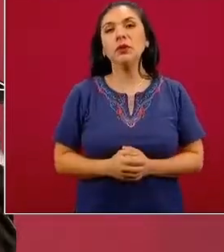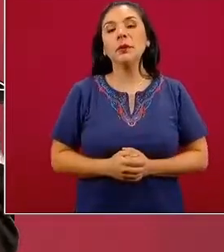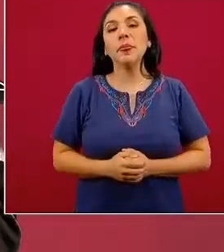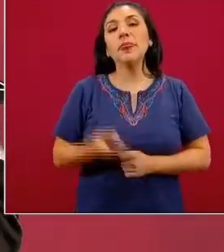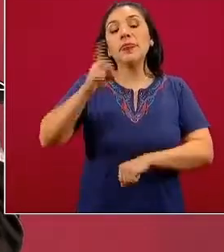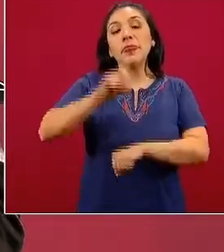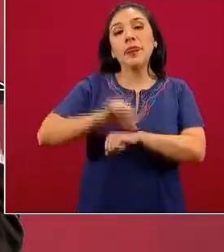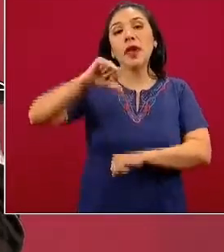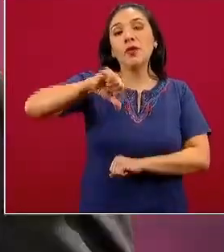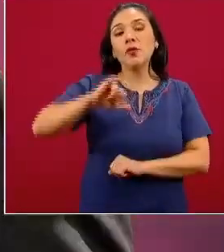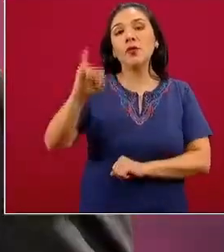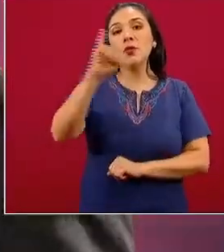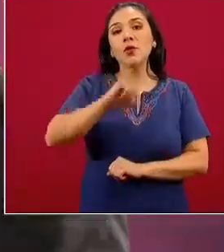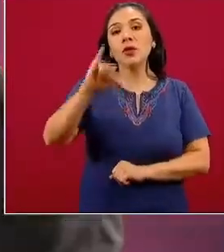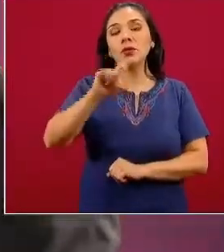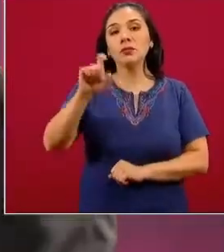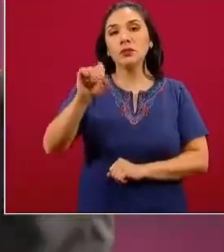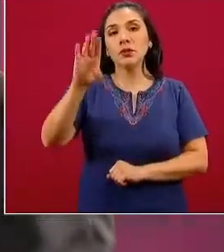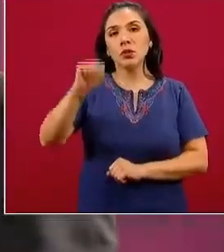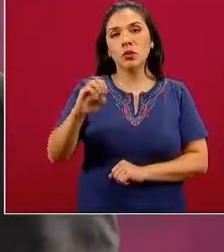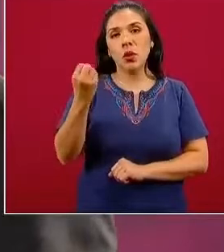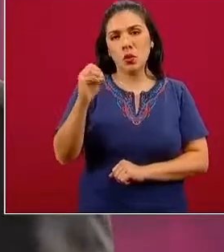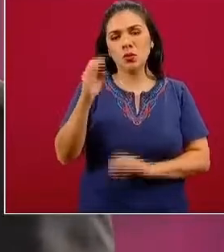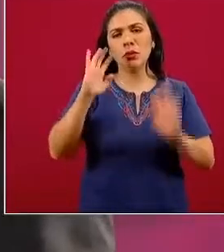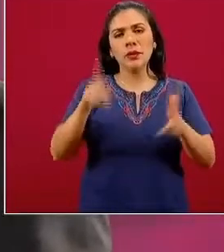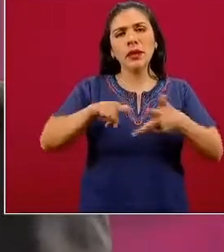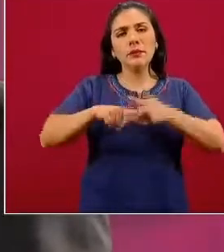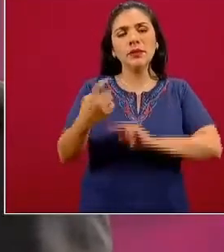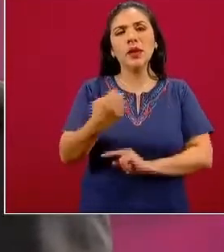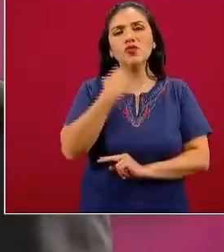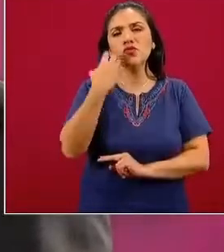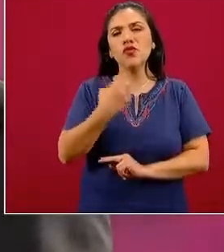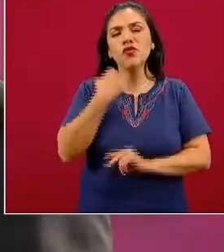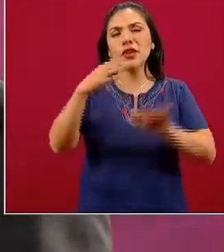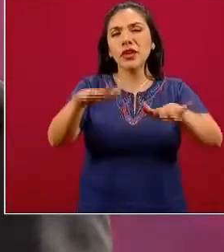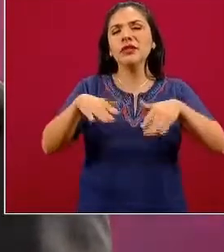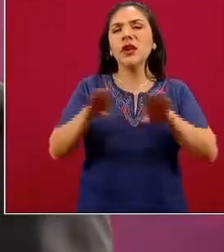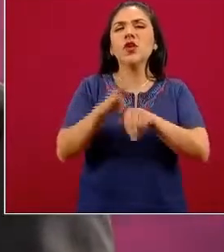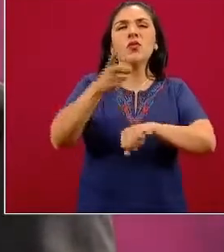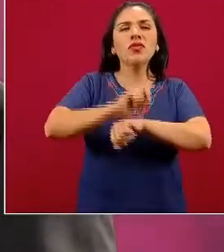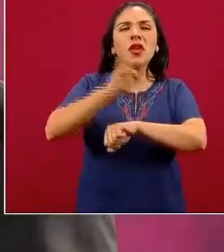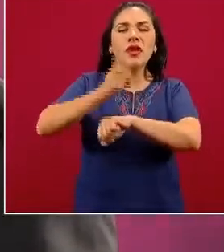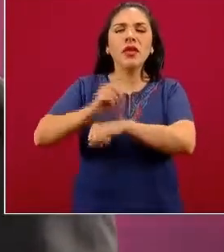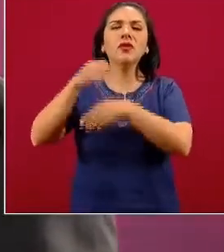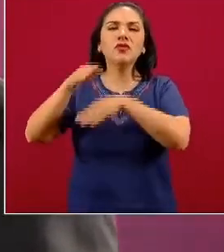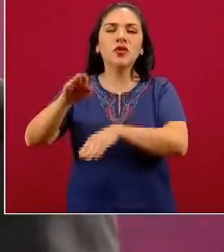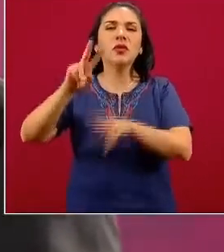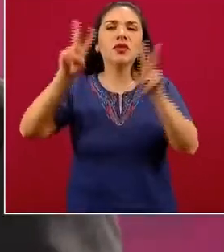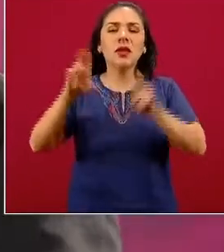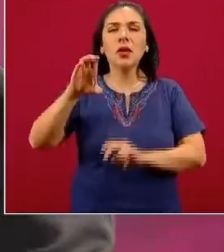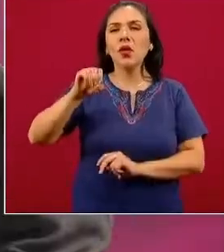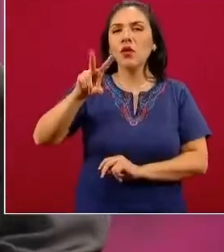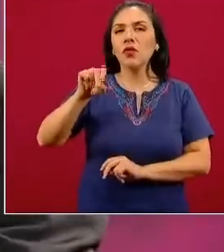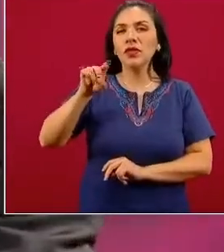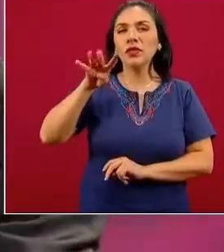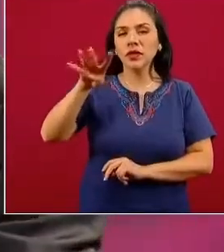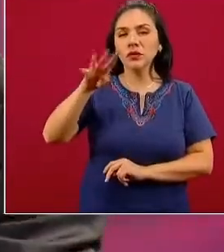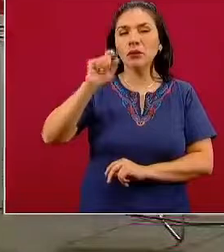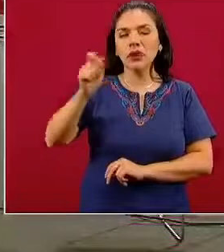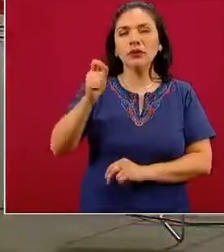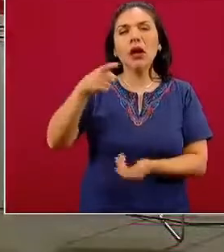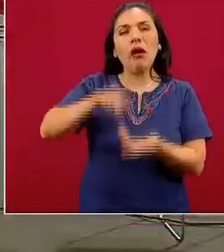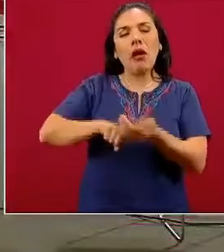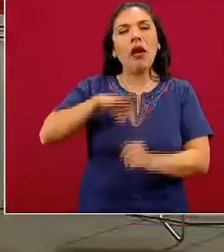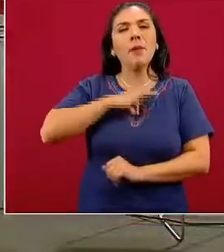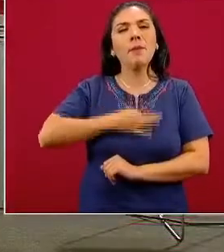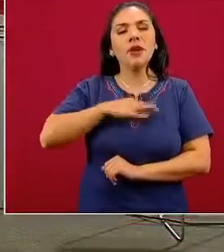este jueves 29 de octubre vamos a iniciar la conferencia de prensa diaria sobre COVID-19, la pandemia causada por el